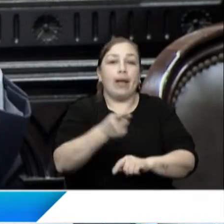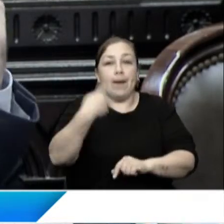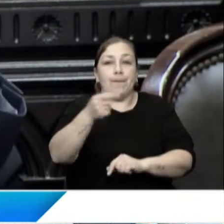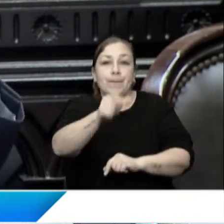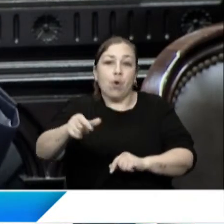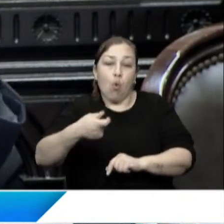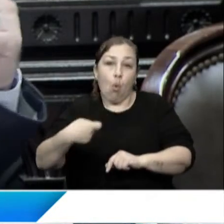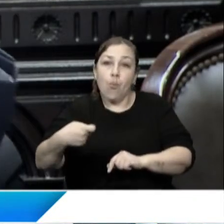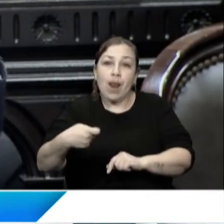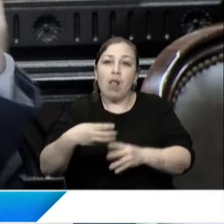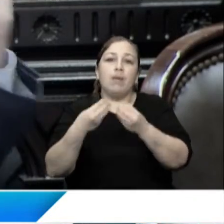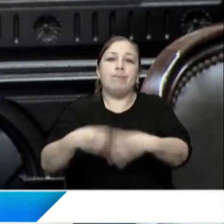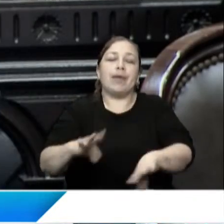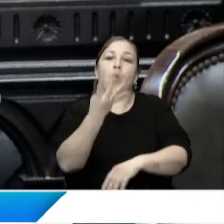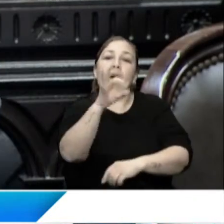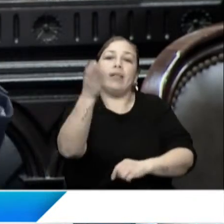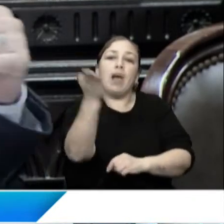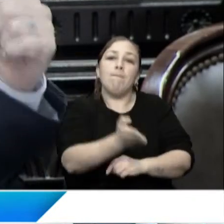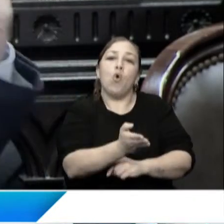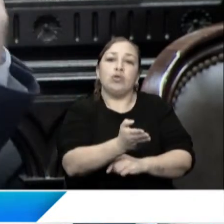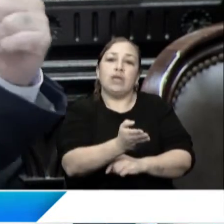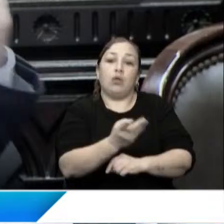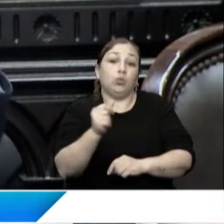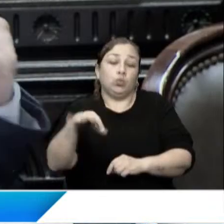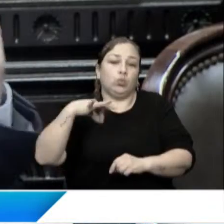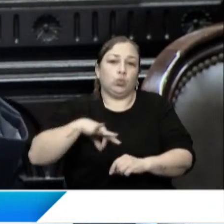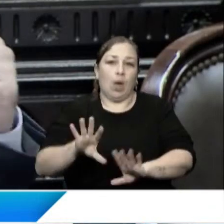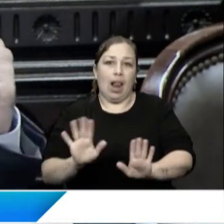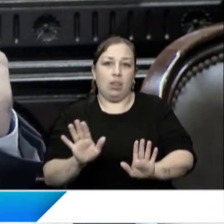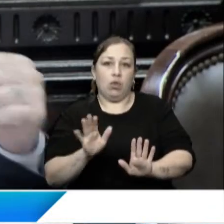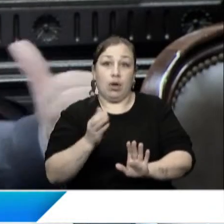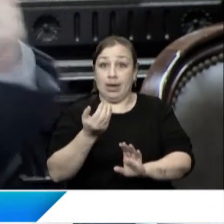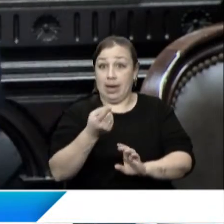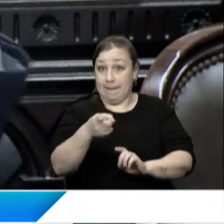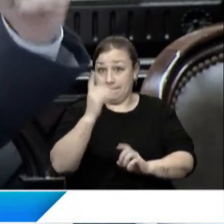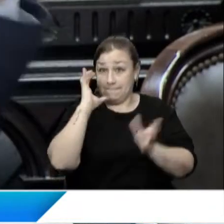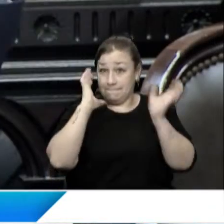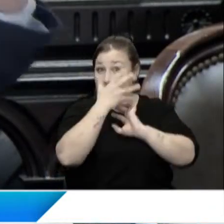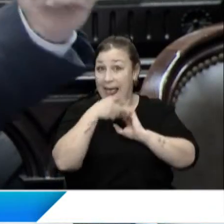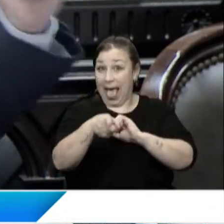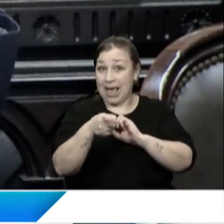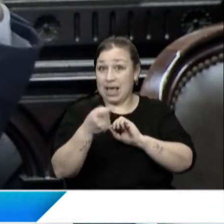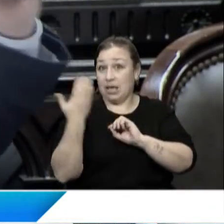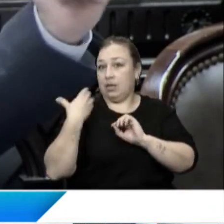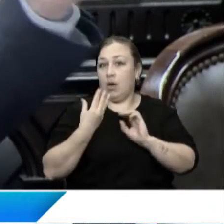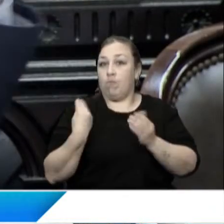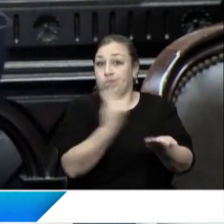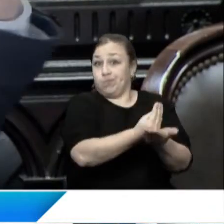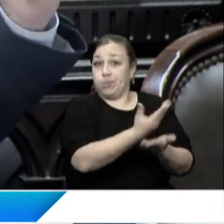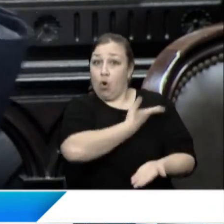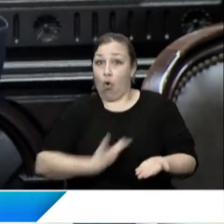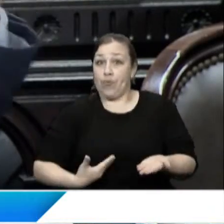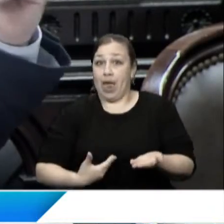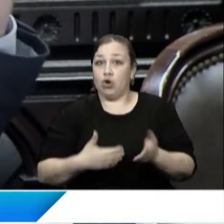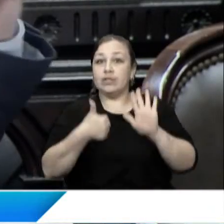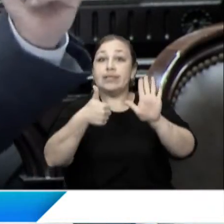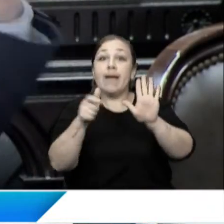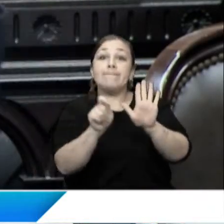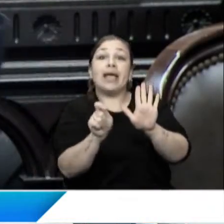adquisitivo. Porque Milei gobierna hace 9 meses. Los 4 años anteriores gobernó Alberto.